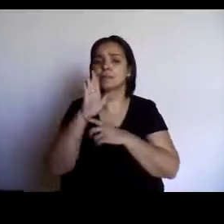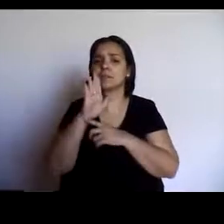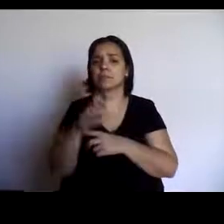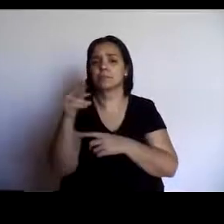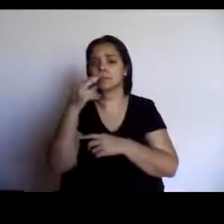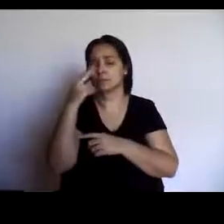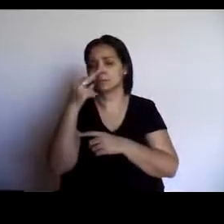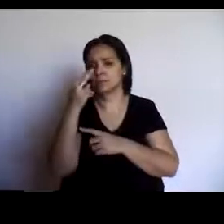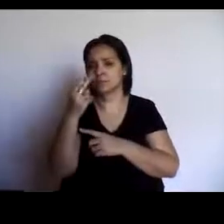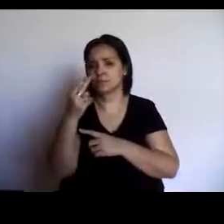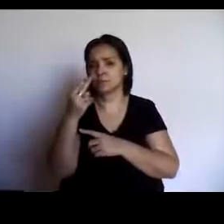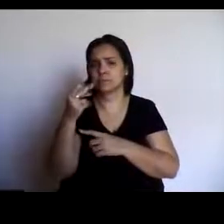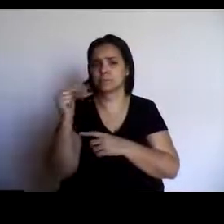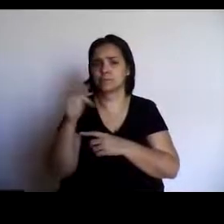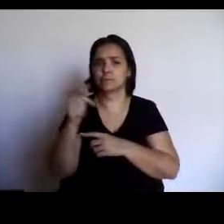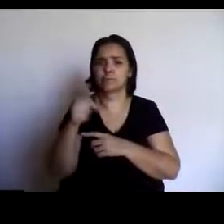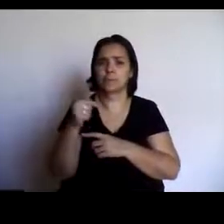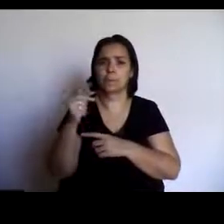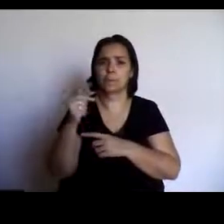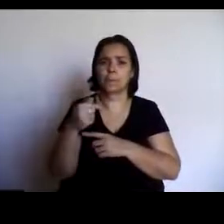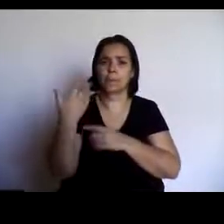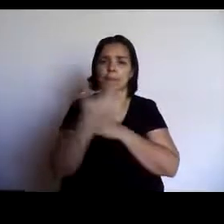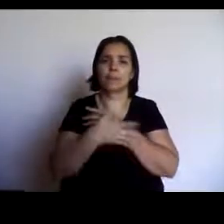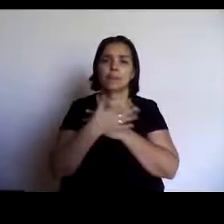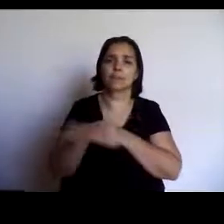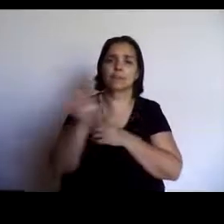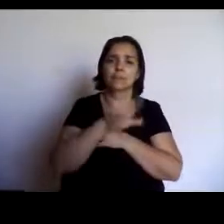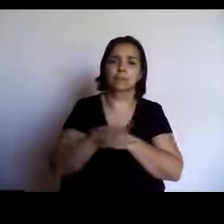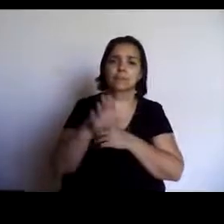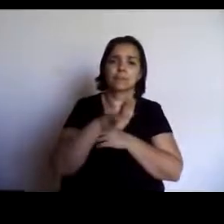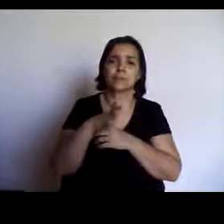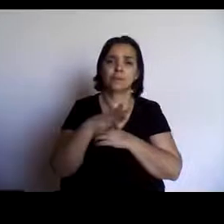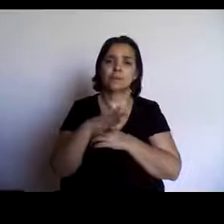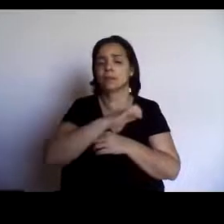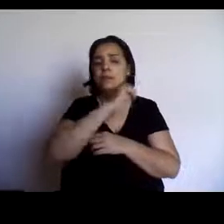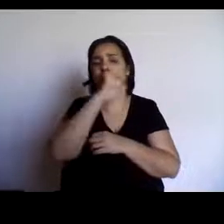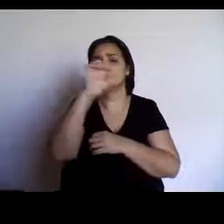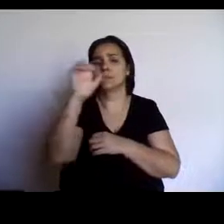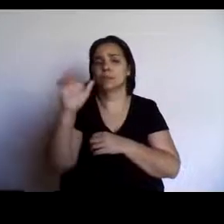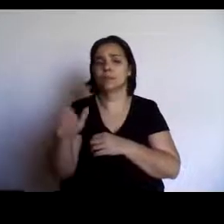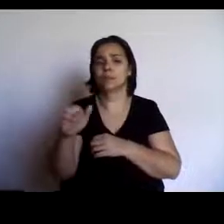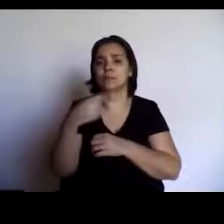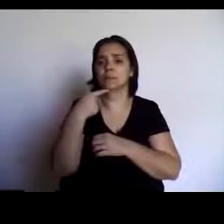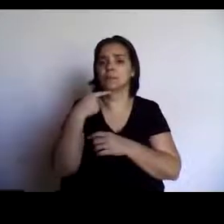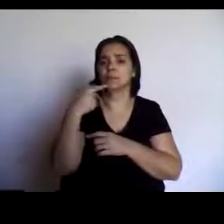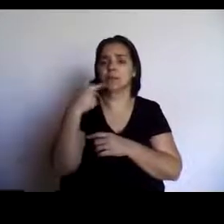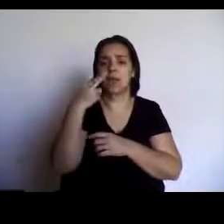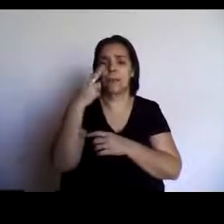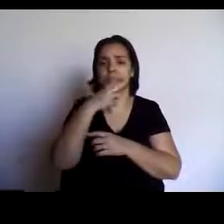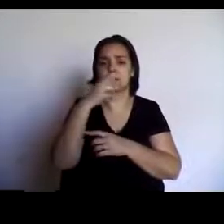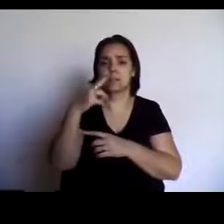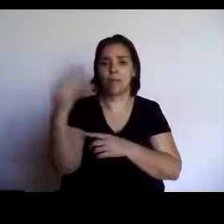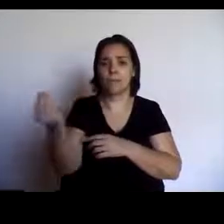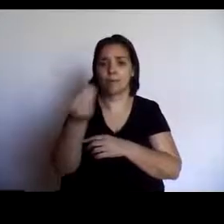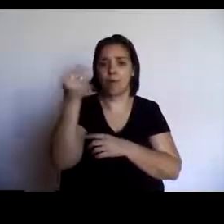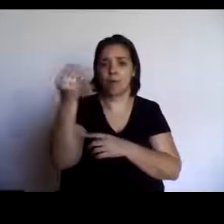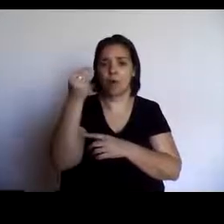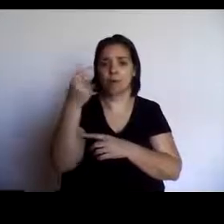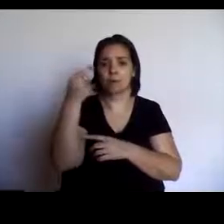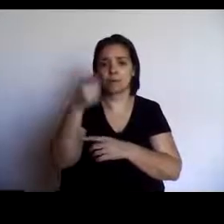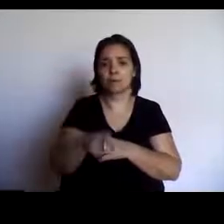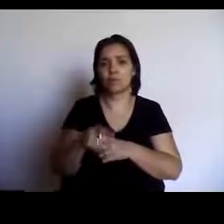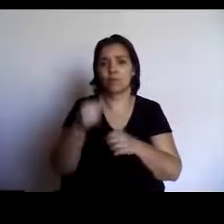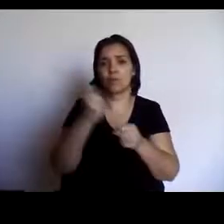intereses de los gobiernos locales intermedios en la Unión Europea. Intenta mejorar su visibilidad y, además, trabaja para